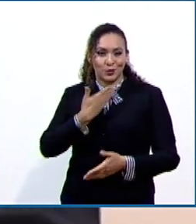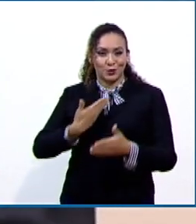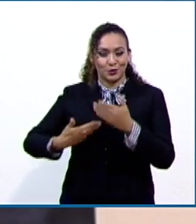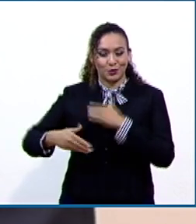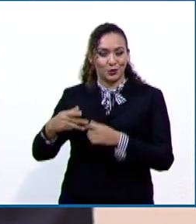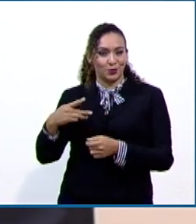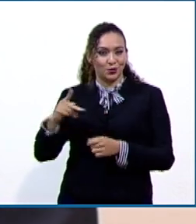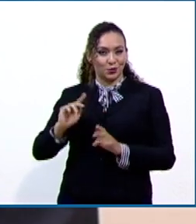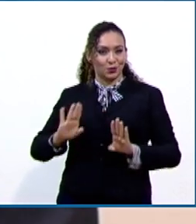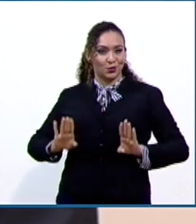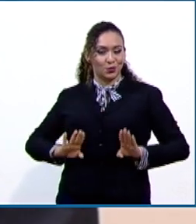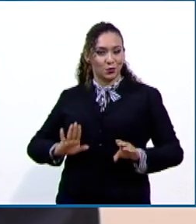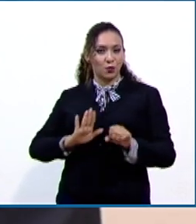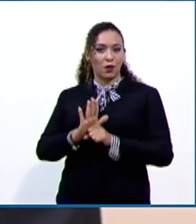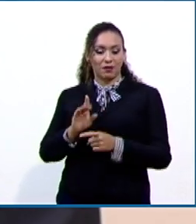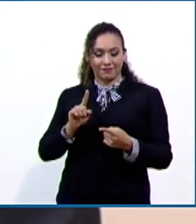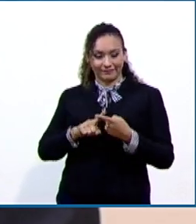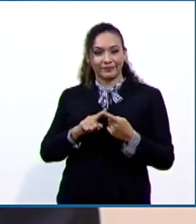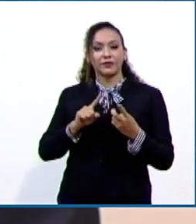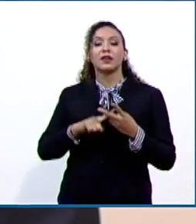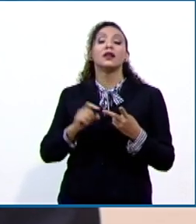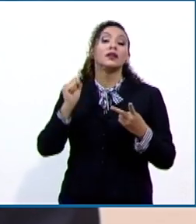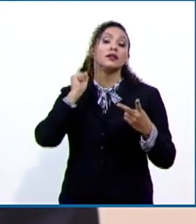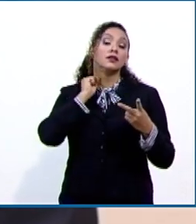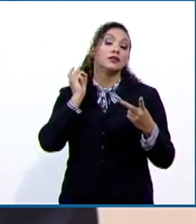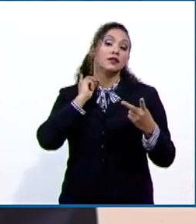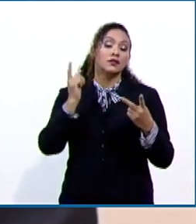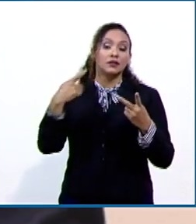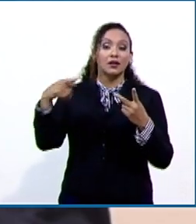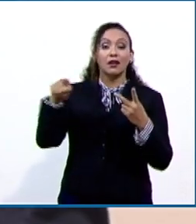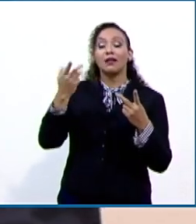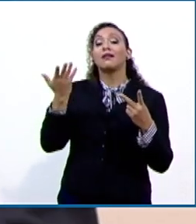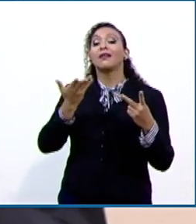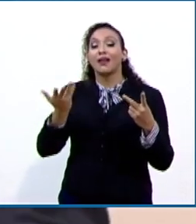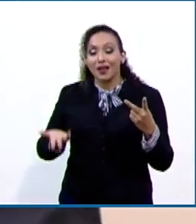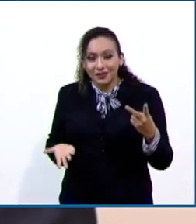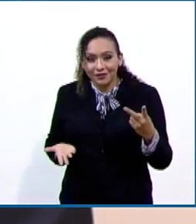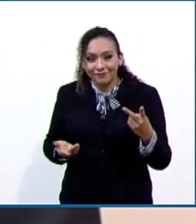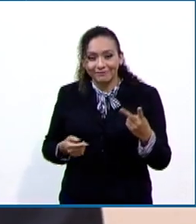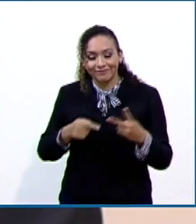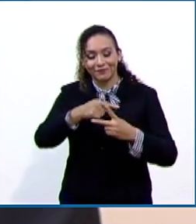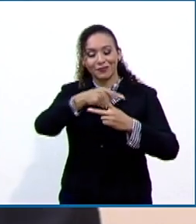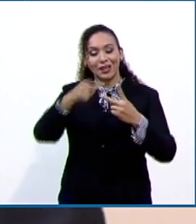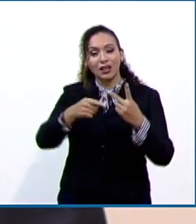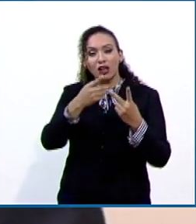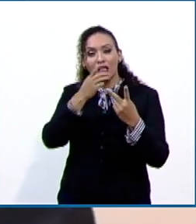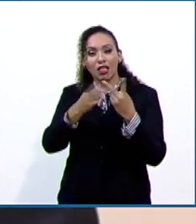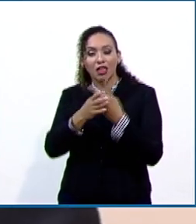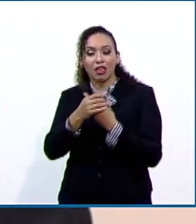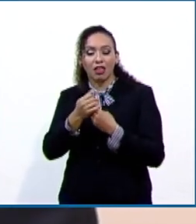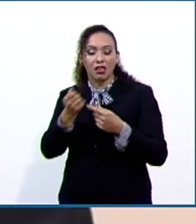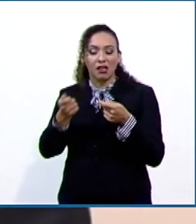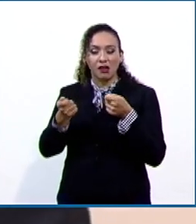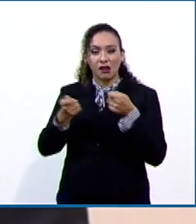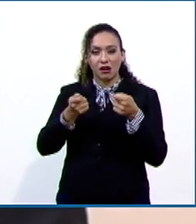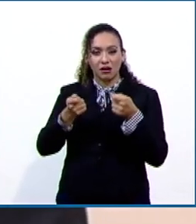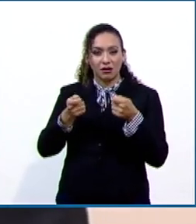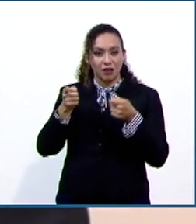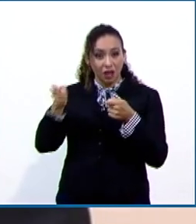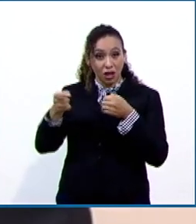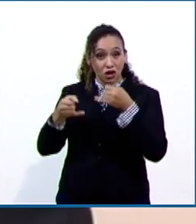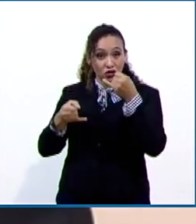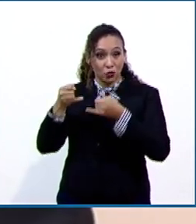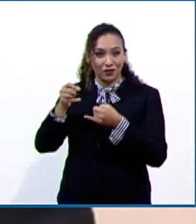postura que tienen los legisladores, es una postura legítima de parte. Ellos no son los